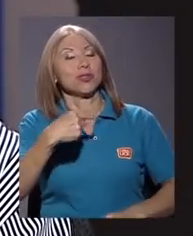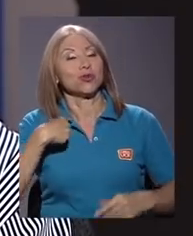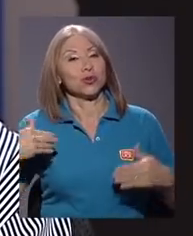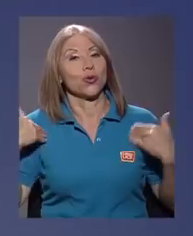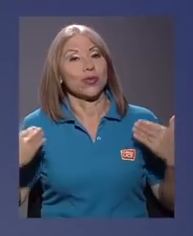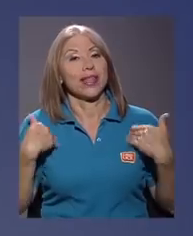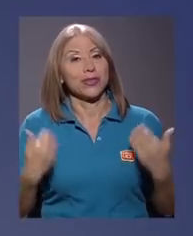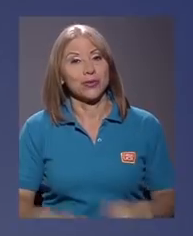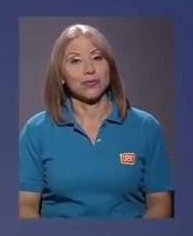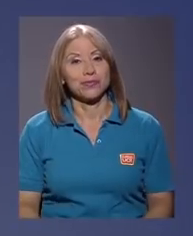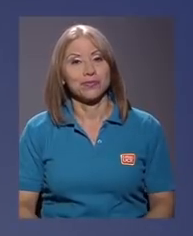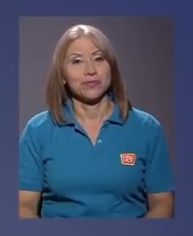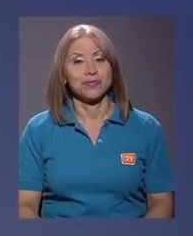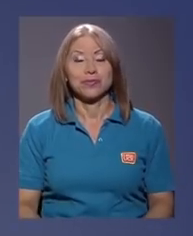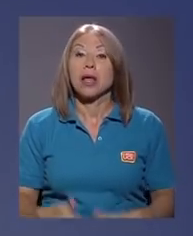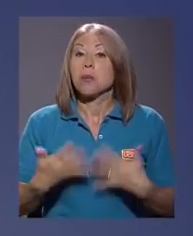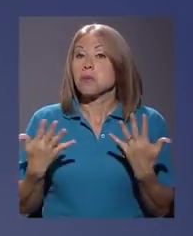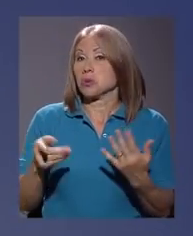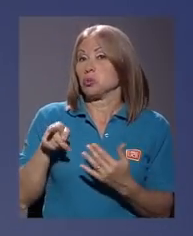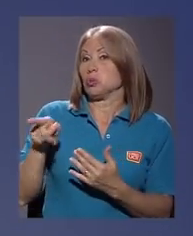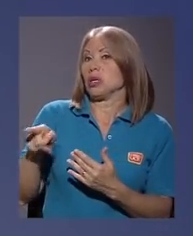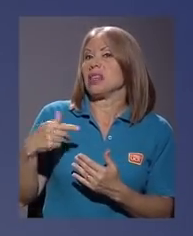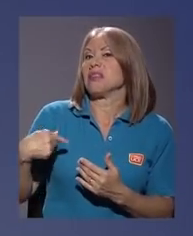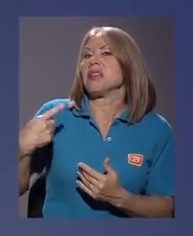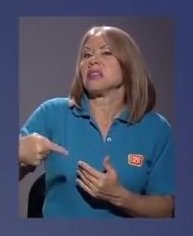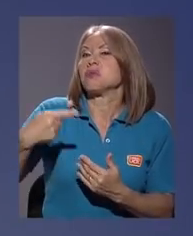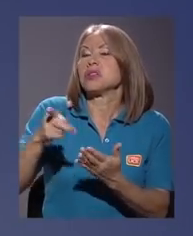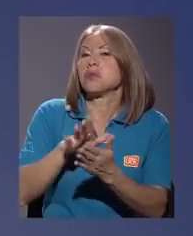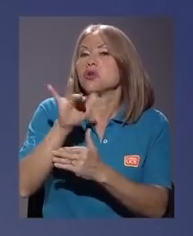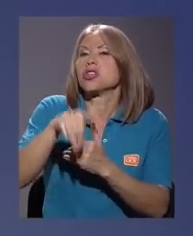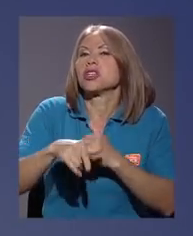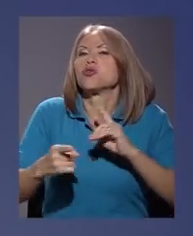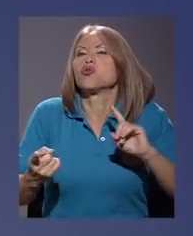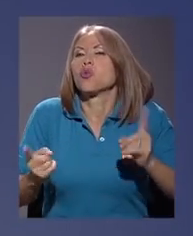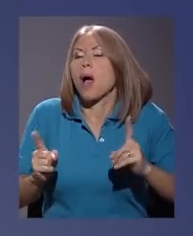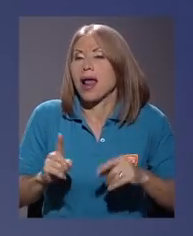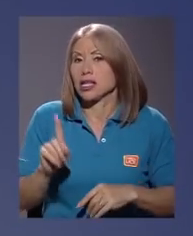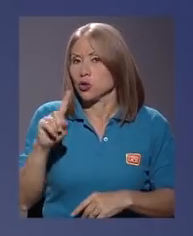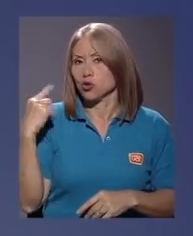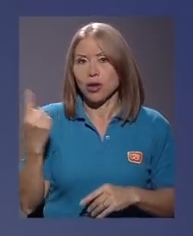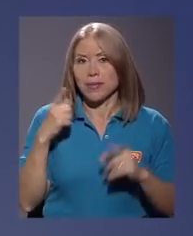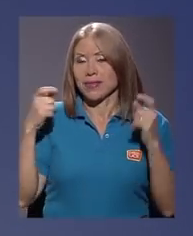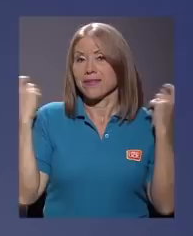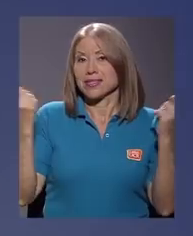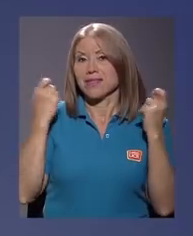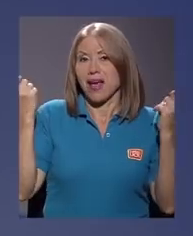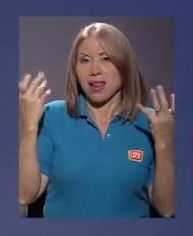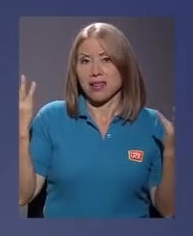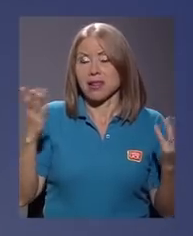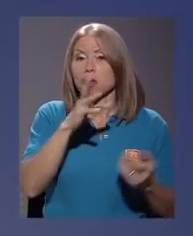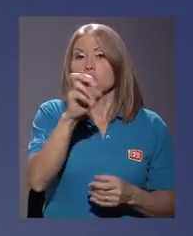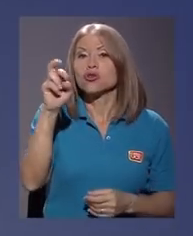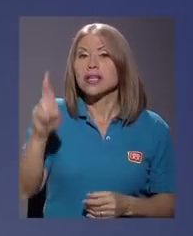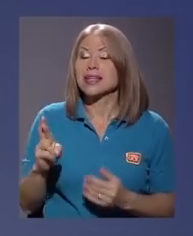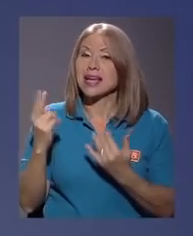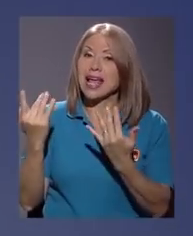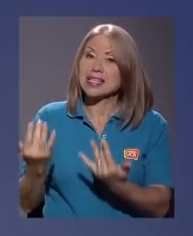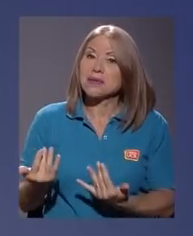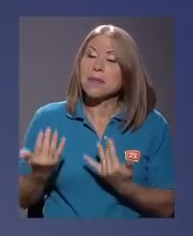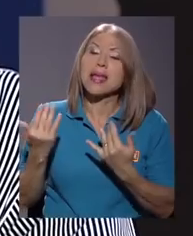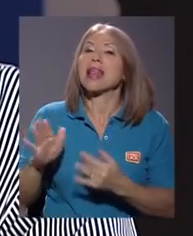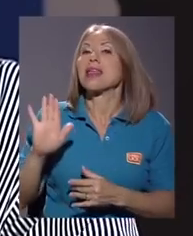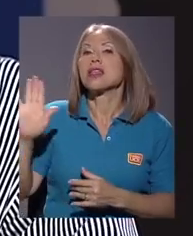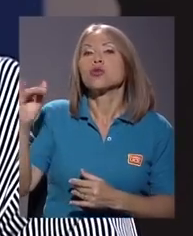de voz más allá del festival qué proyectos siguen qué podría esperar la escena musical costarricense de de tus